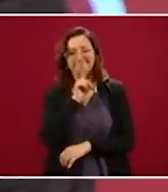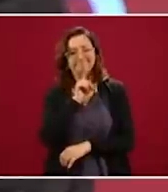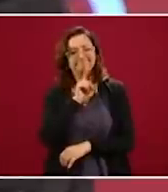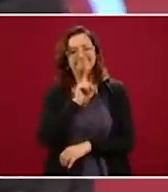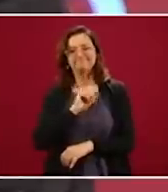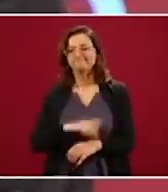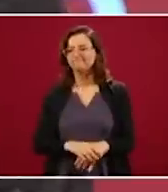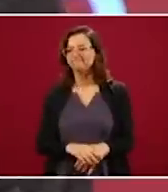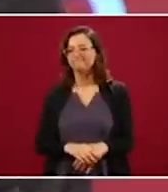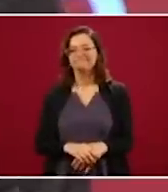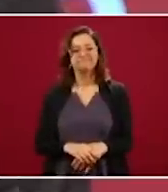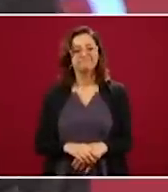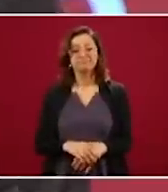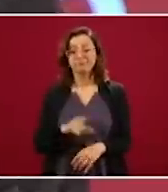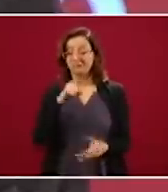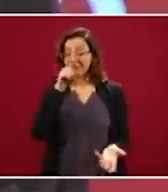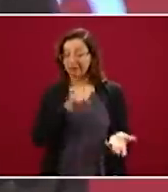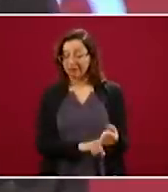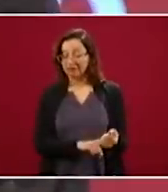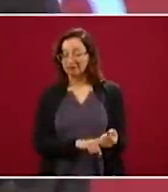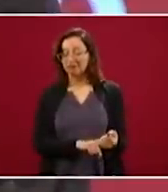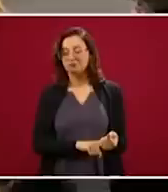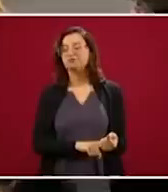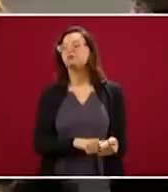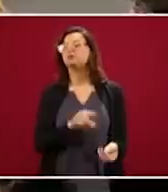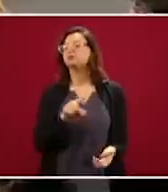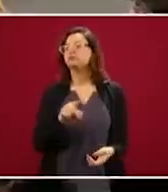un infierno, en realidad.